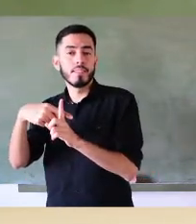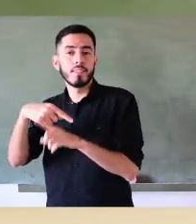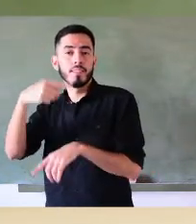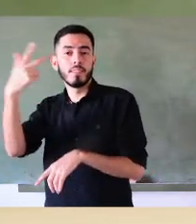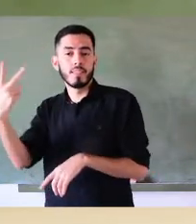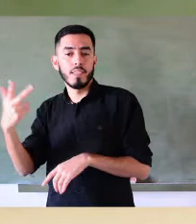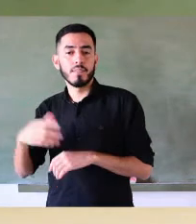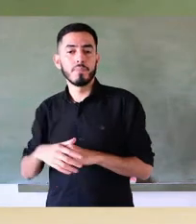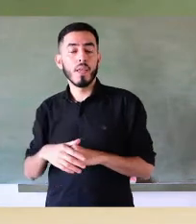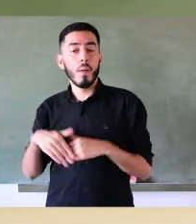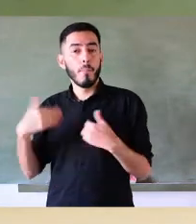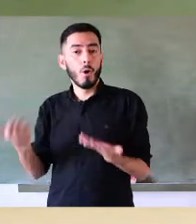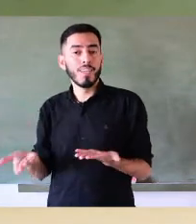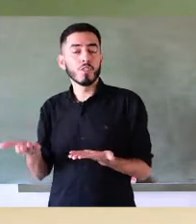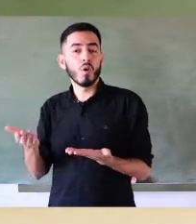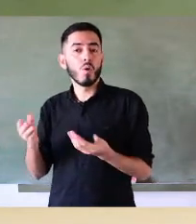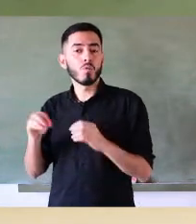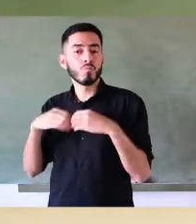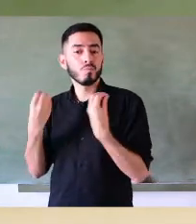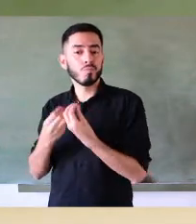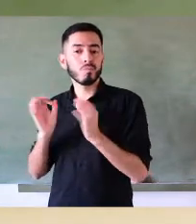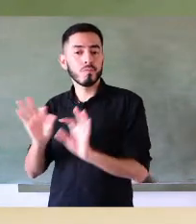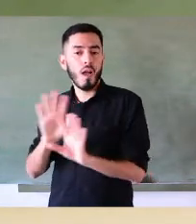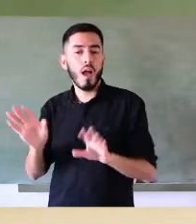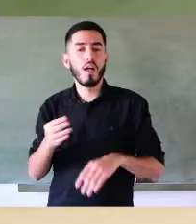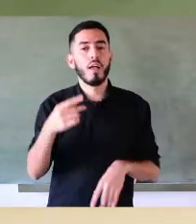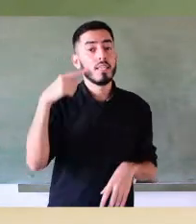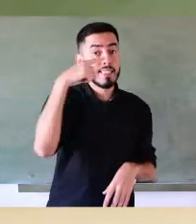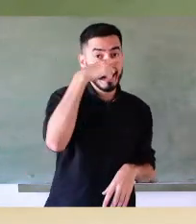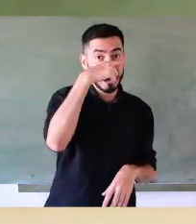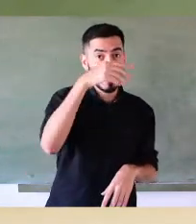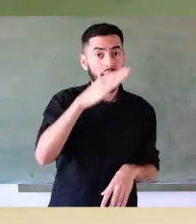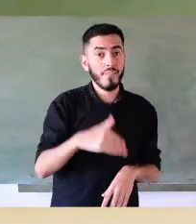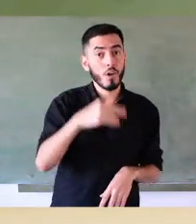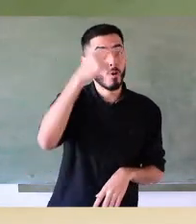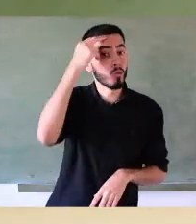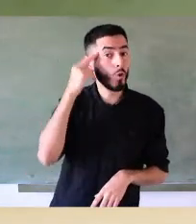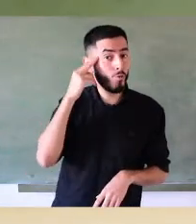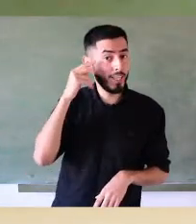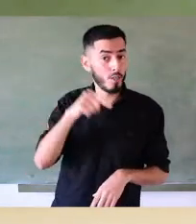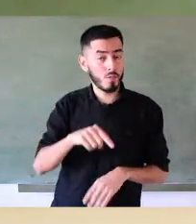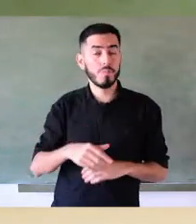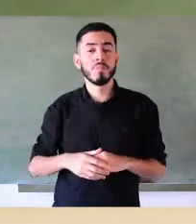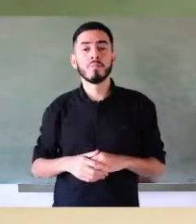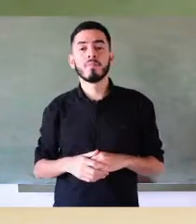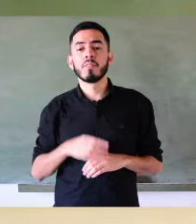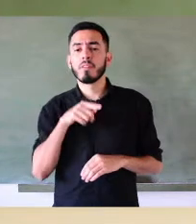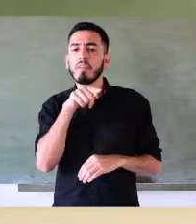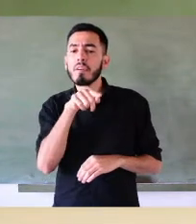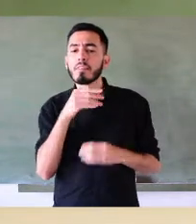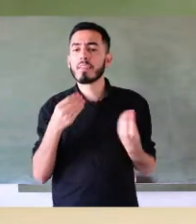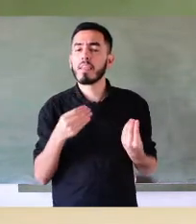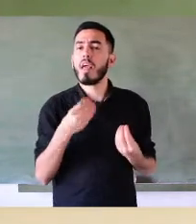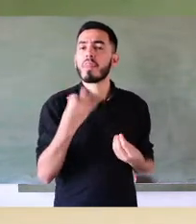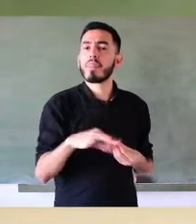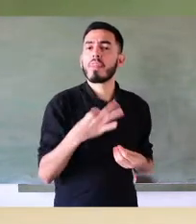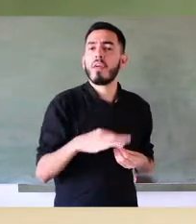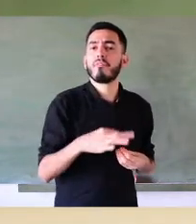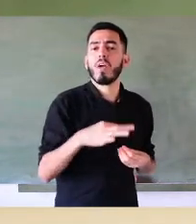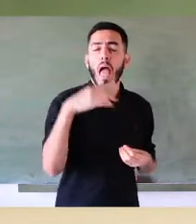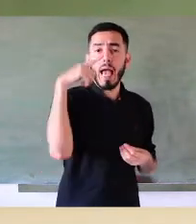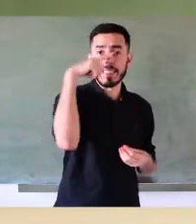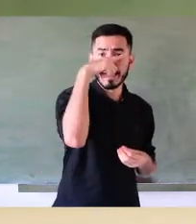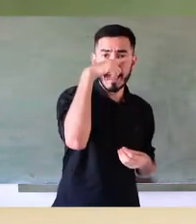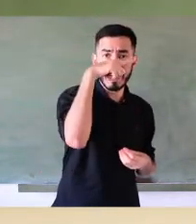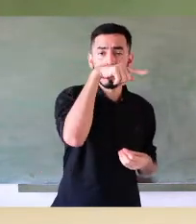1 es 3. Por lo tanto, nos queda 7 novenos. A esto, sí, debemos dividirlo por